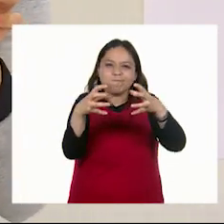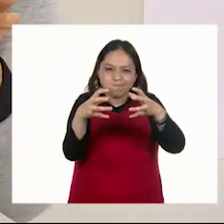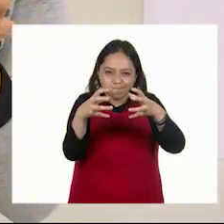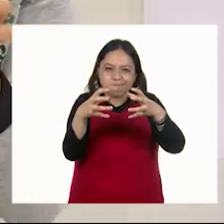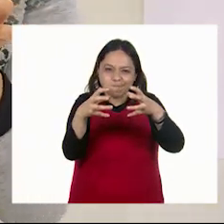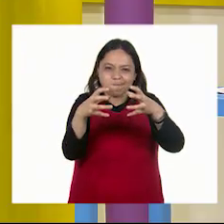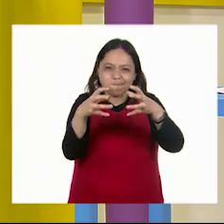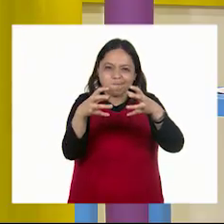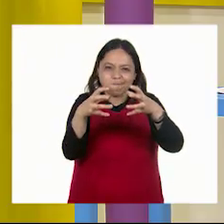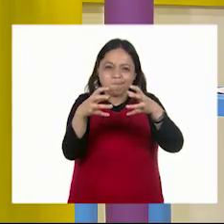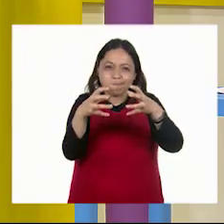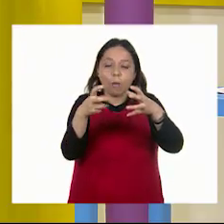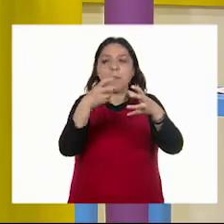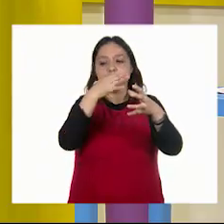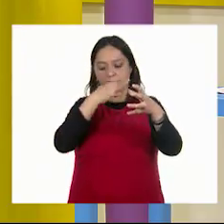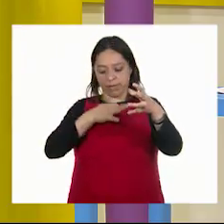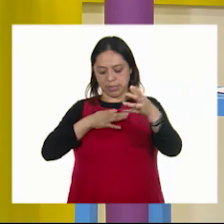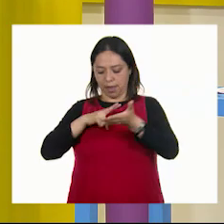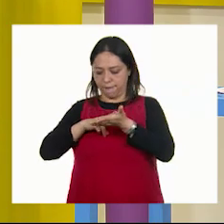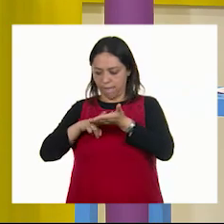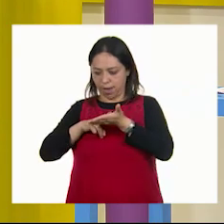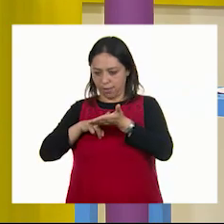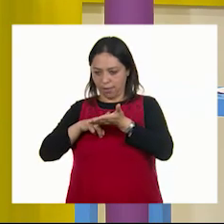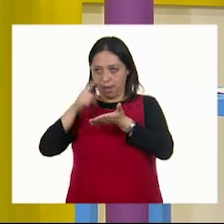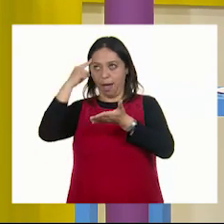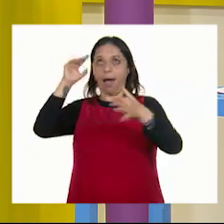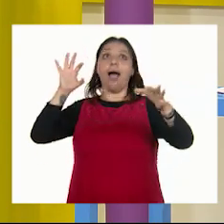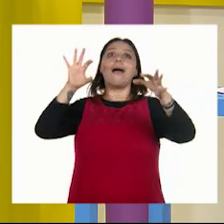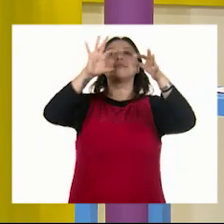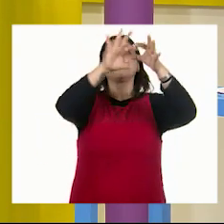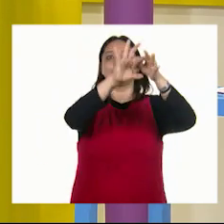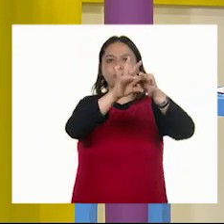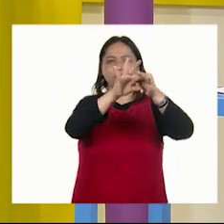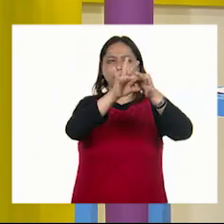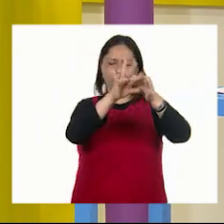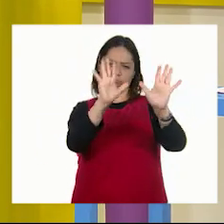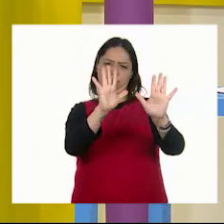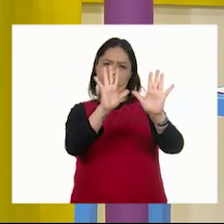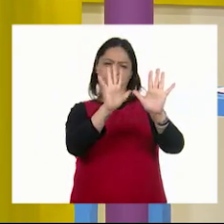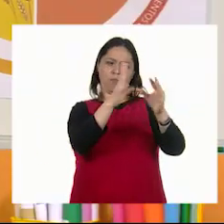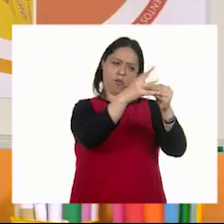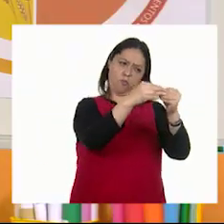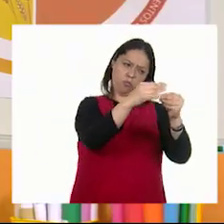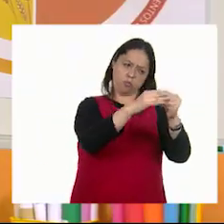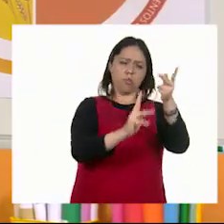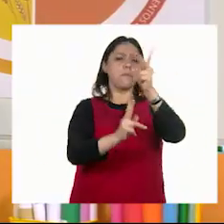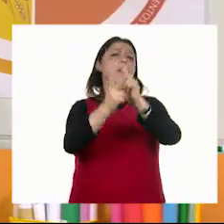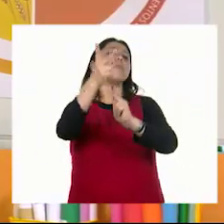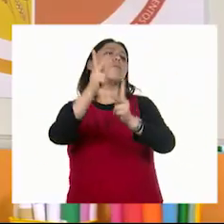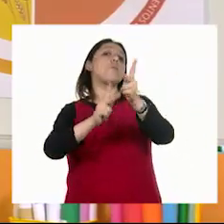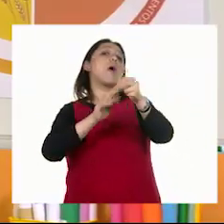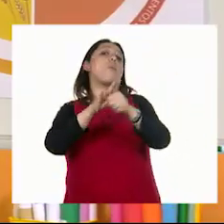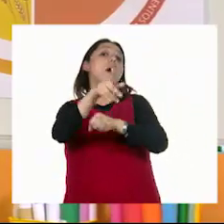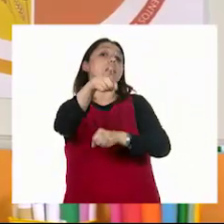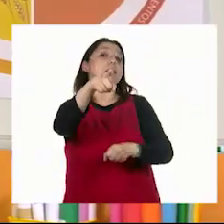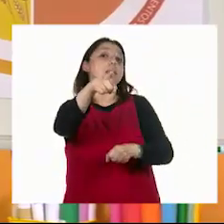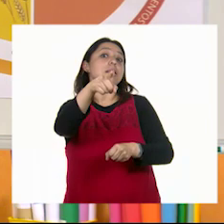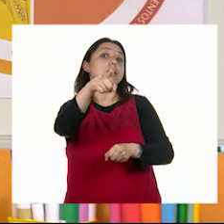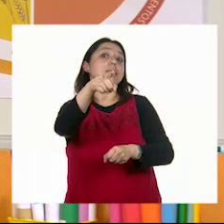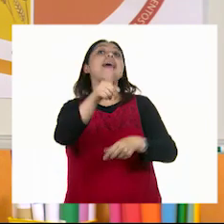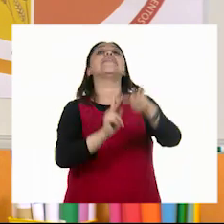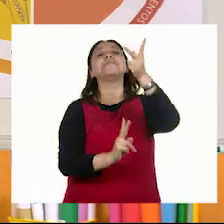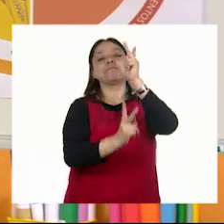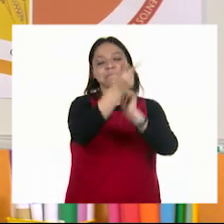Fácil. El color me indica que es verde. Pero es fruto o verdura. Dicen las niñas y los niños que... ¡Verdura!